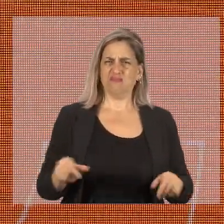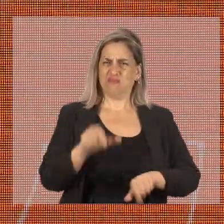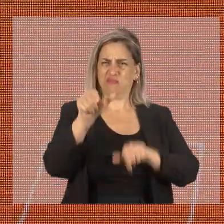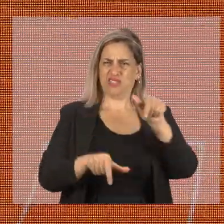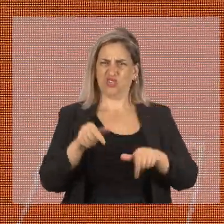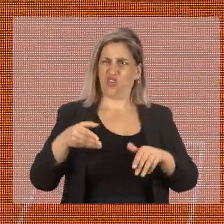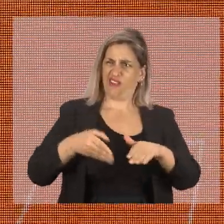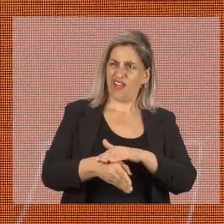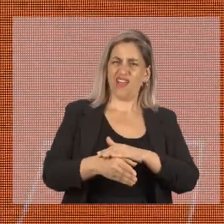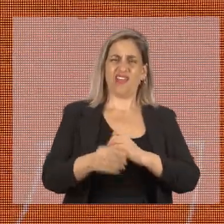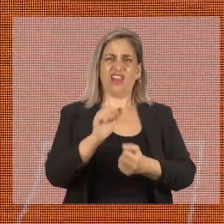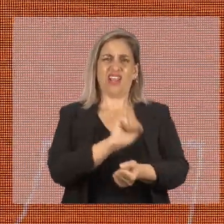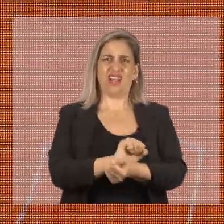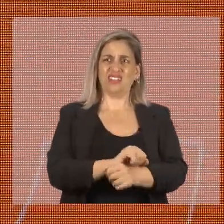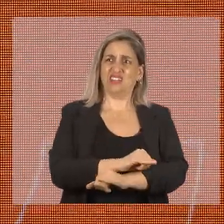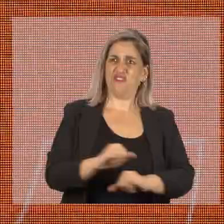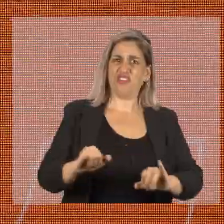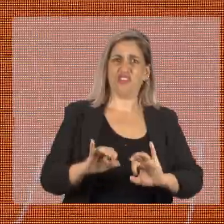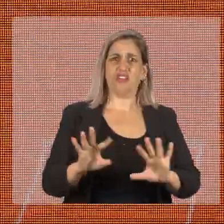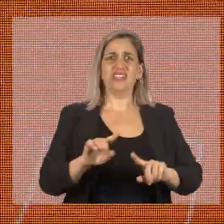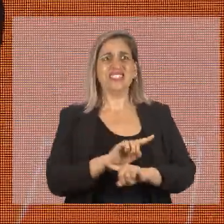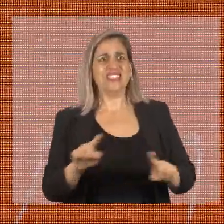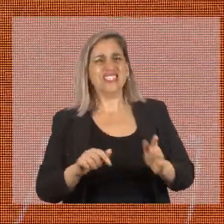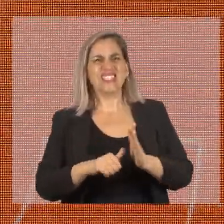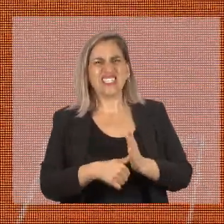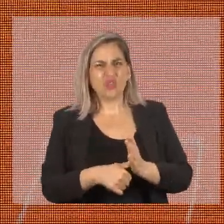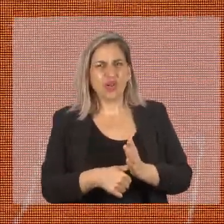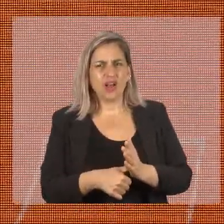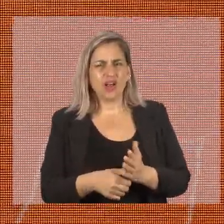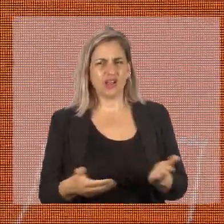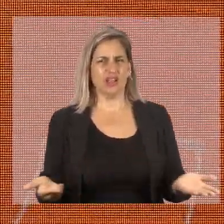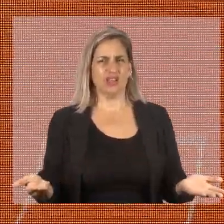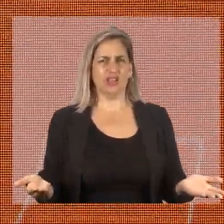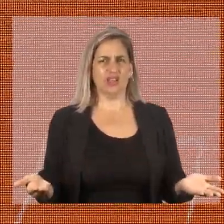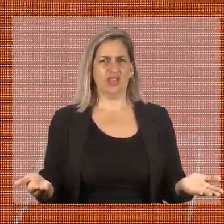O sea, son tipos que entraban a la cárcel, que pasaron por la cárcel, salieron de la cárcel sin cédula.